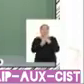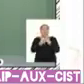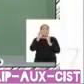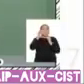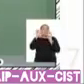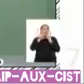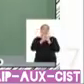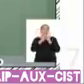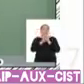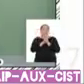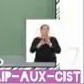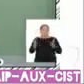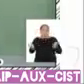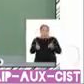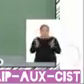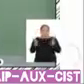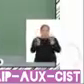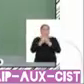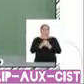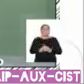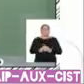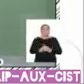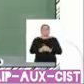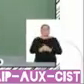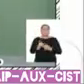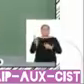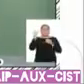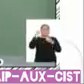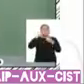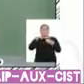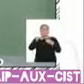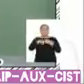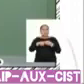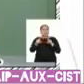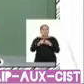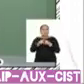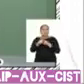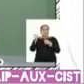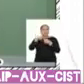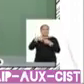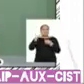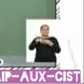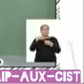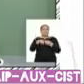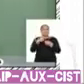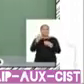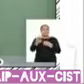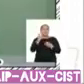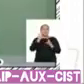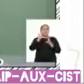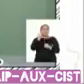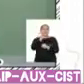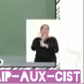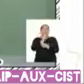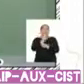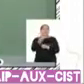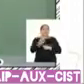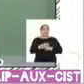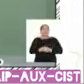mayor ejemplo y motivación. Deben de involucrarse y tener una participación activa en tu educación.